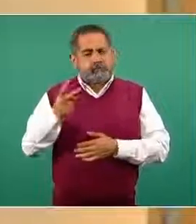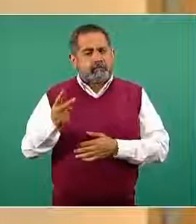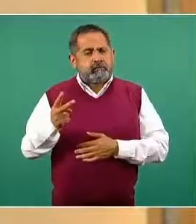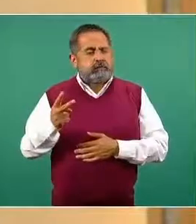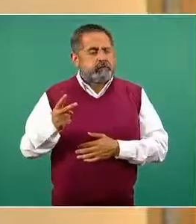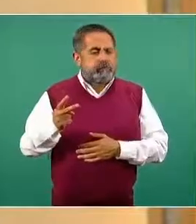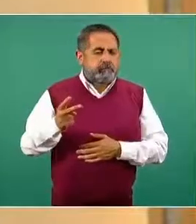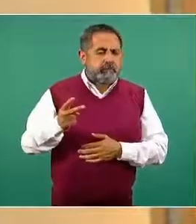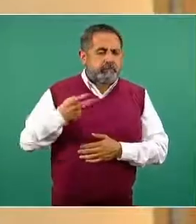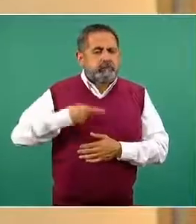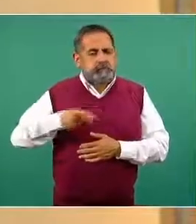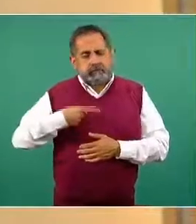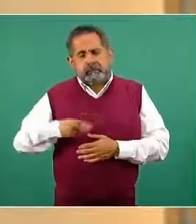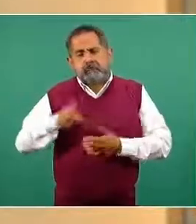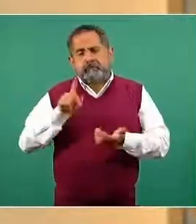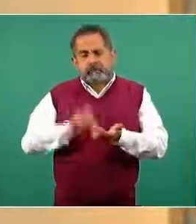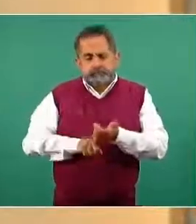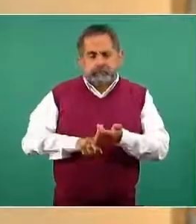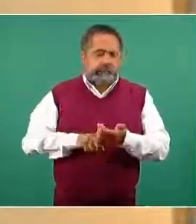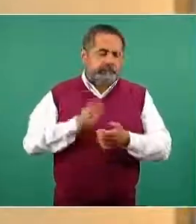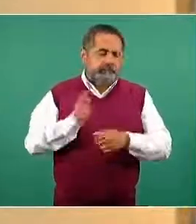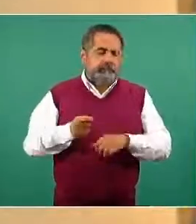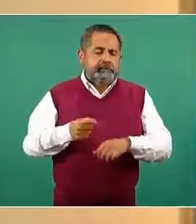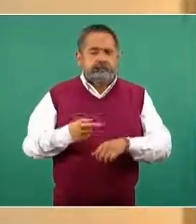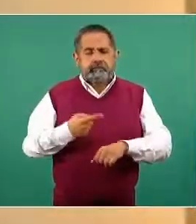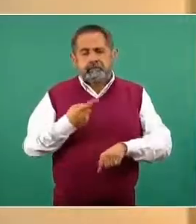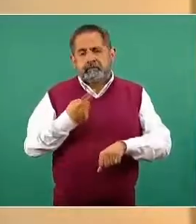23.462, son las personas que tienen una